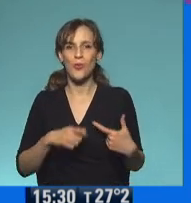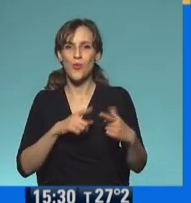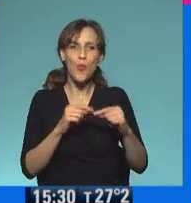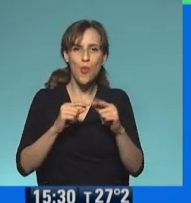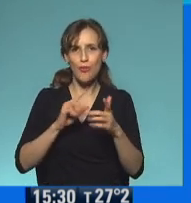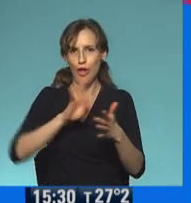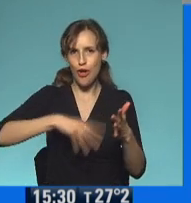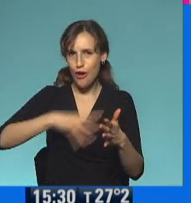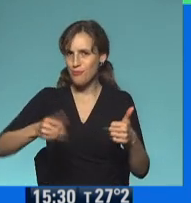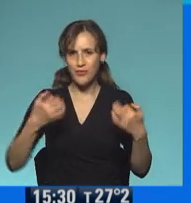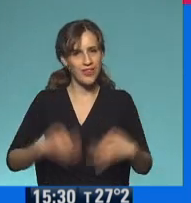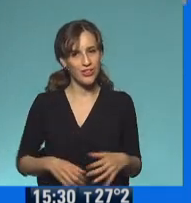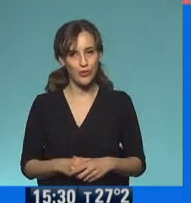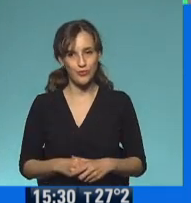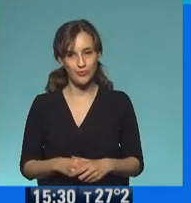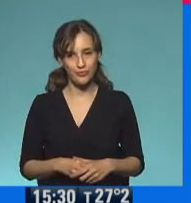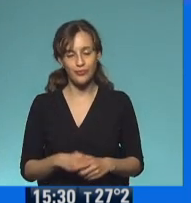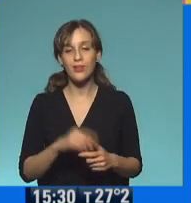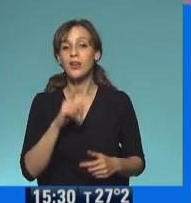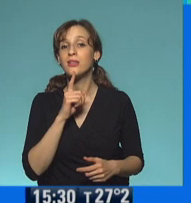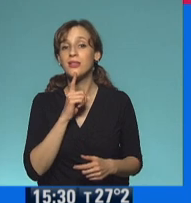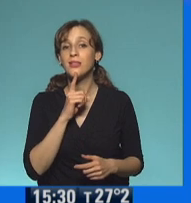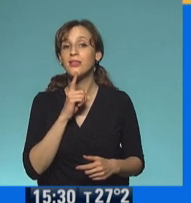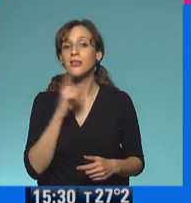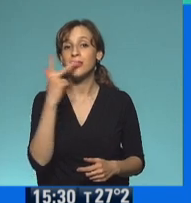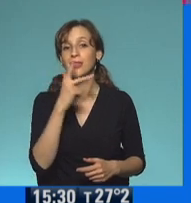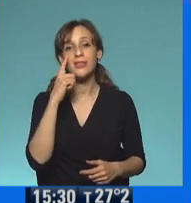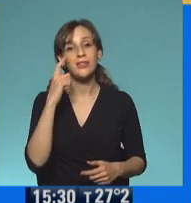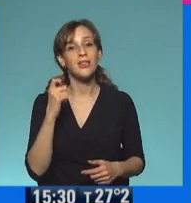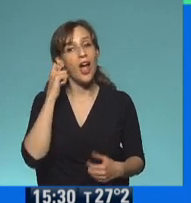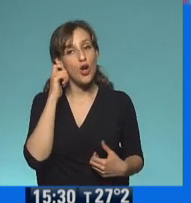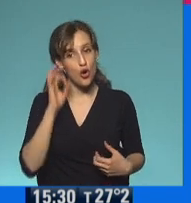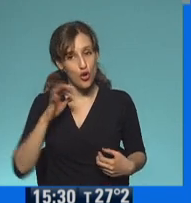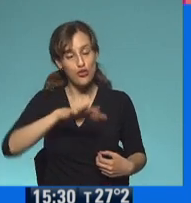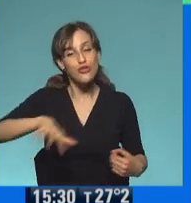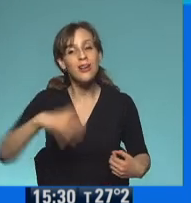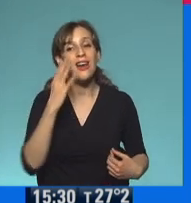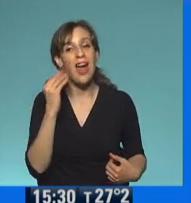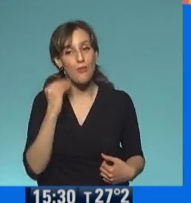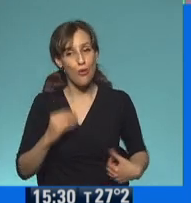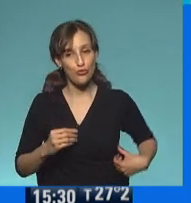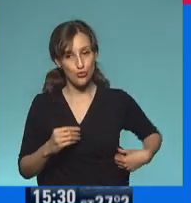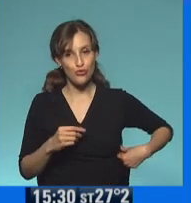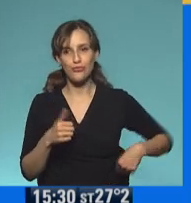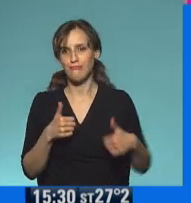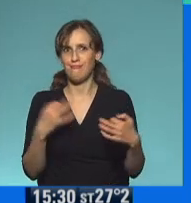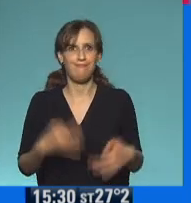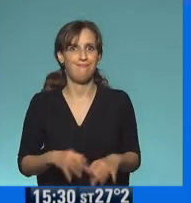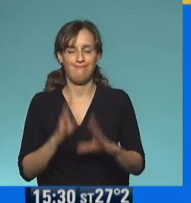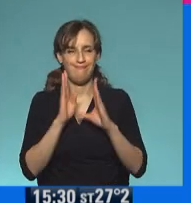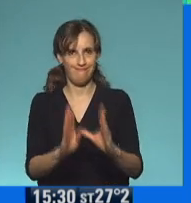Qué bien, Ailén. Tiago de Ramos Mejía. La cara de pensar. Ay, mirá, ¿no?, la cara de pensar que puso.